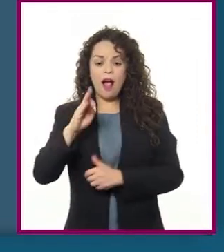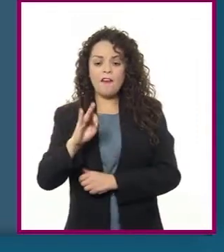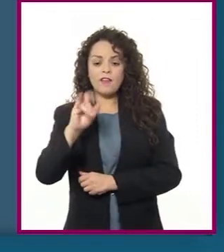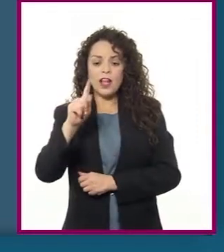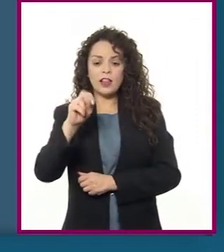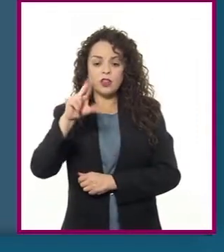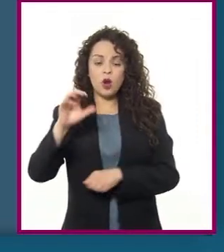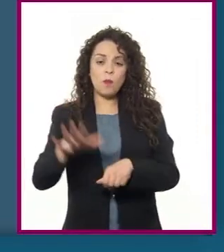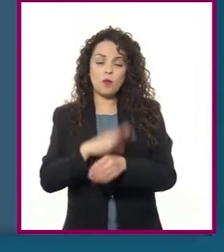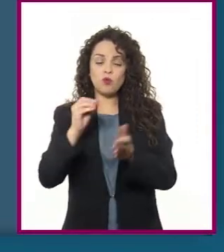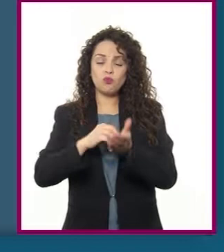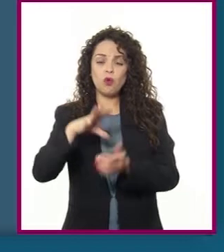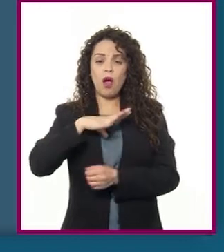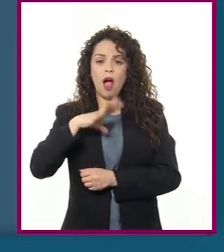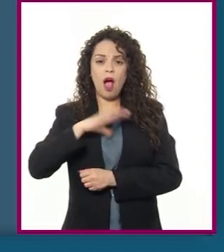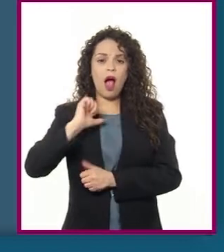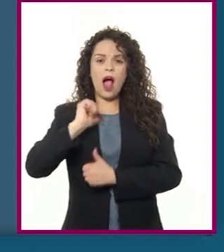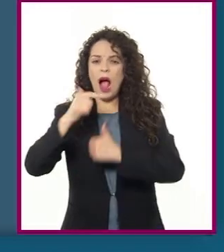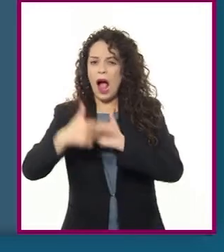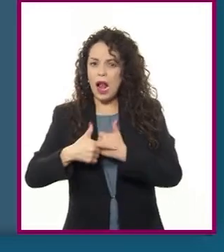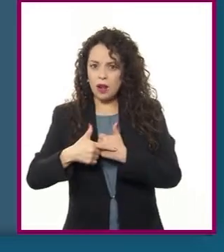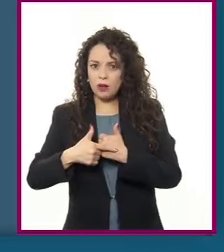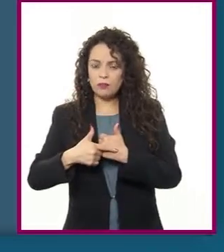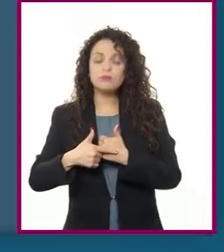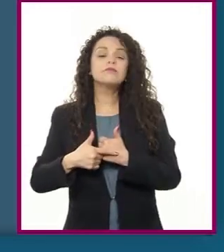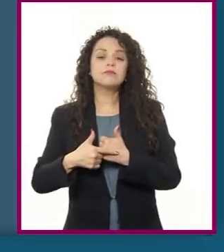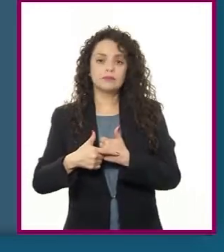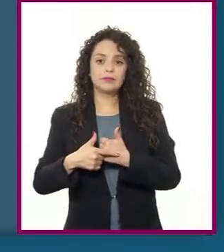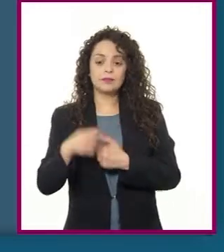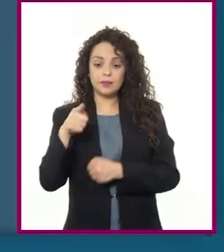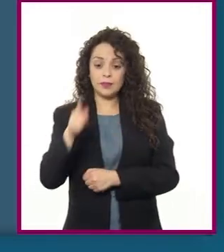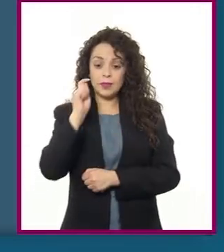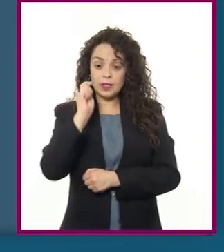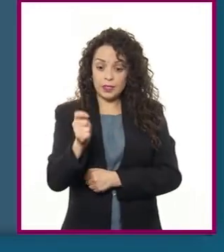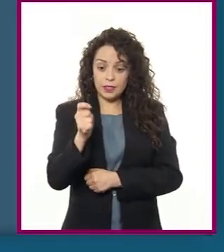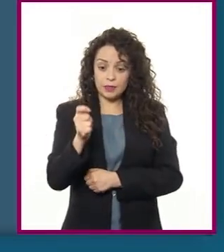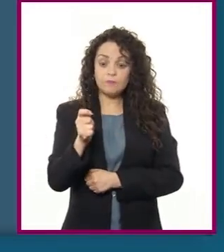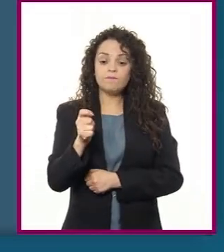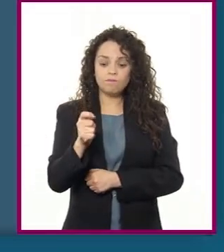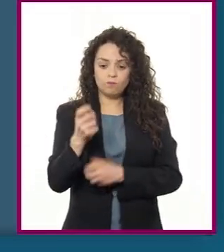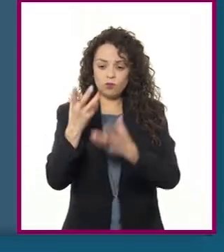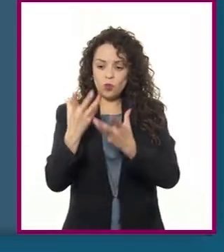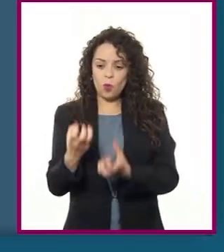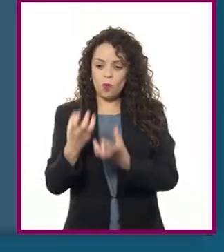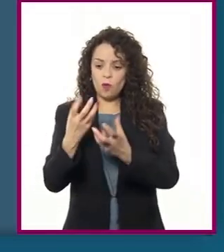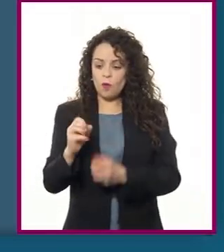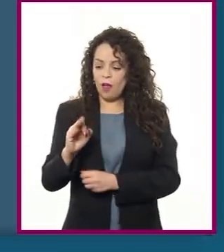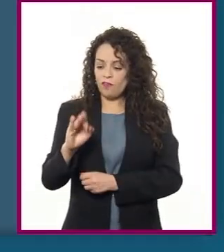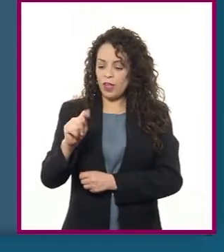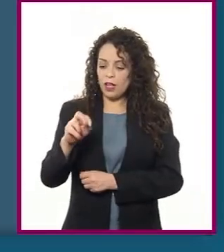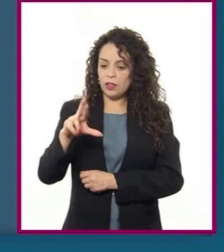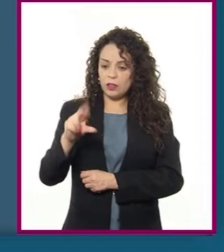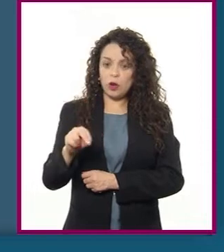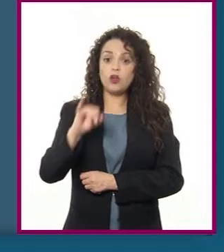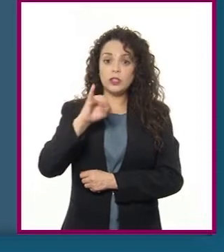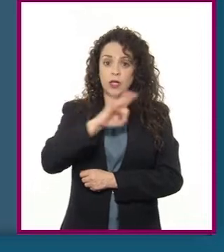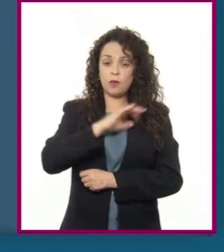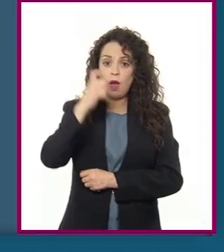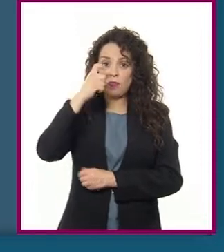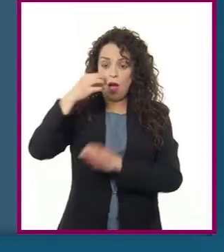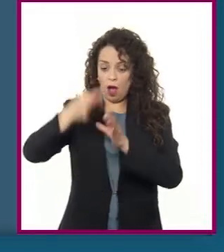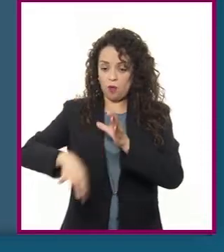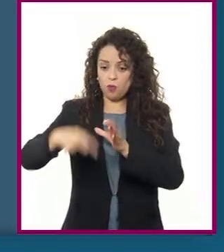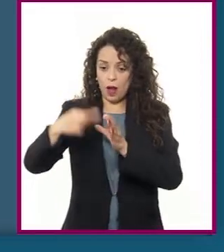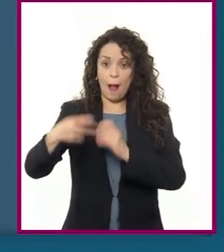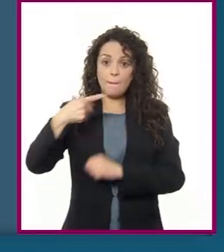contiene materiales sólidos en suspensión, al pasar a través de un medio filtrante que permite el paso del líquido, pero no del